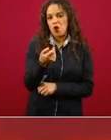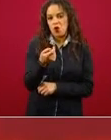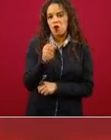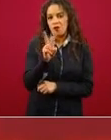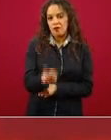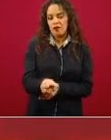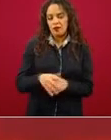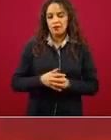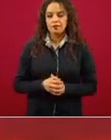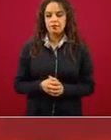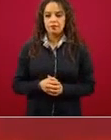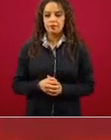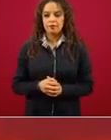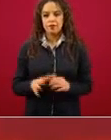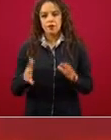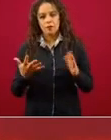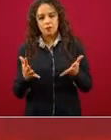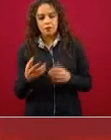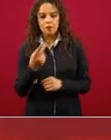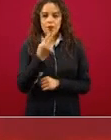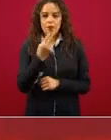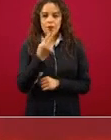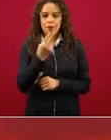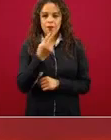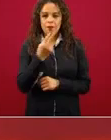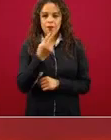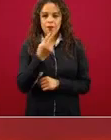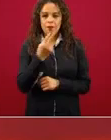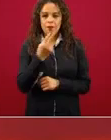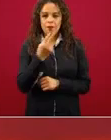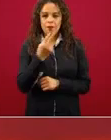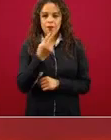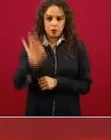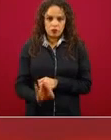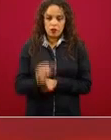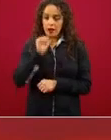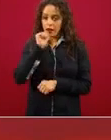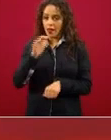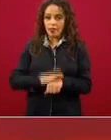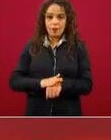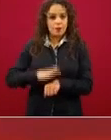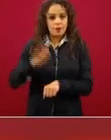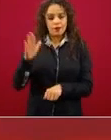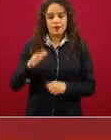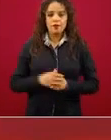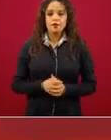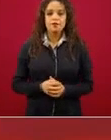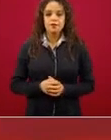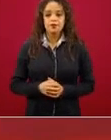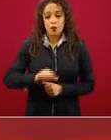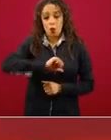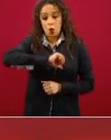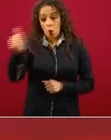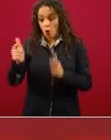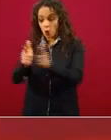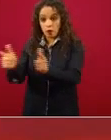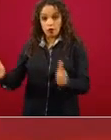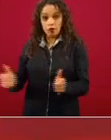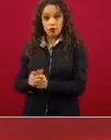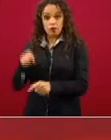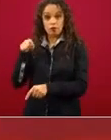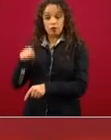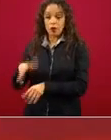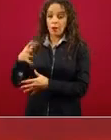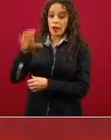en esas proporciones, entre un 25 y un 30% solamente. Es decir, los demás, es decir, el otro grupo, que está entre